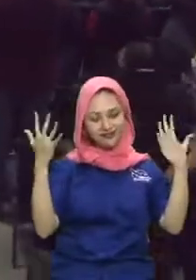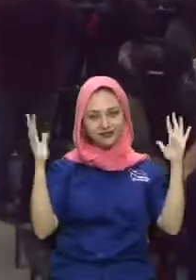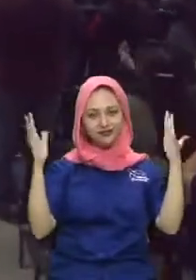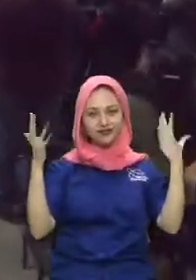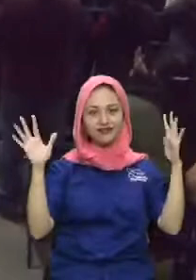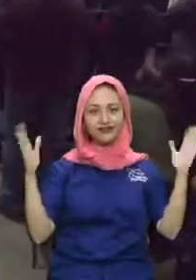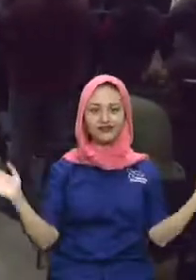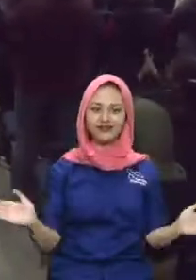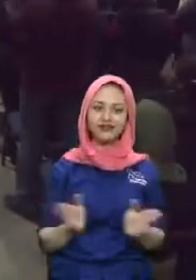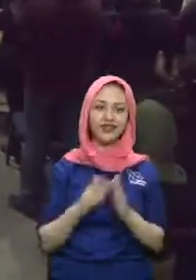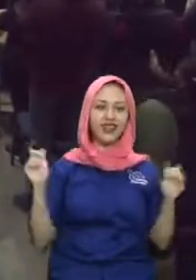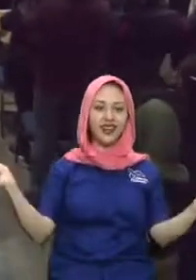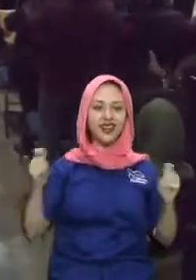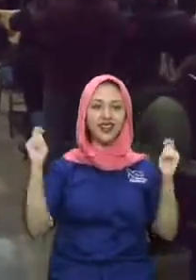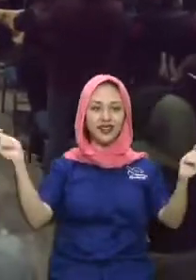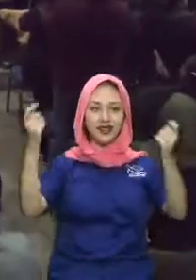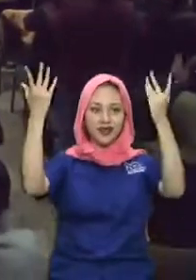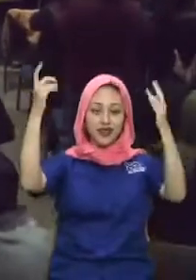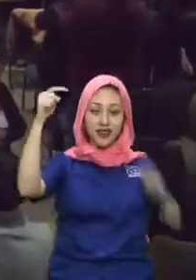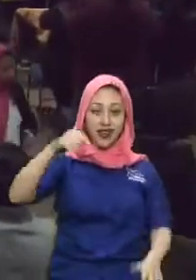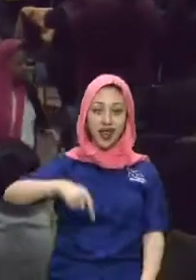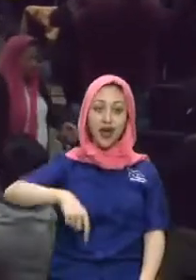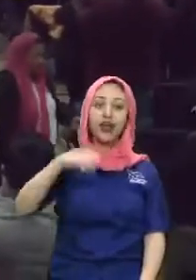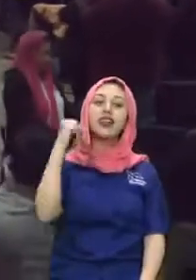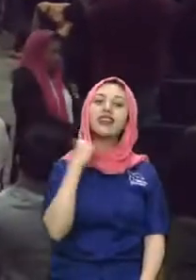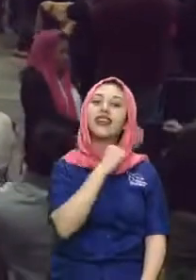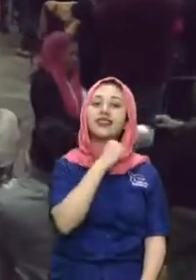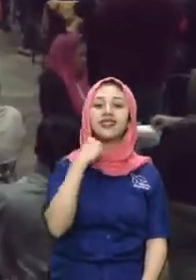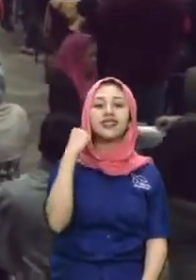Aleluya. Cantemos al Señor.